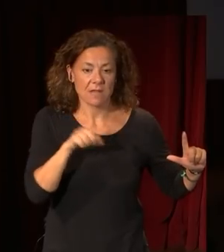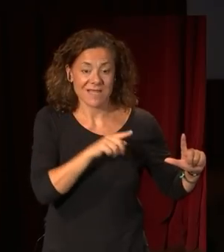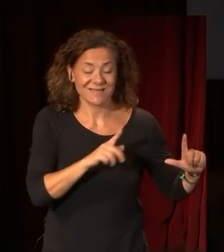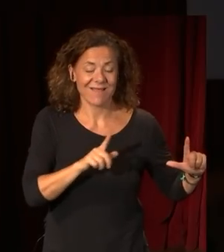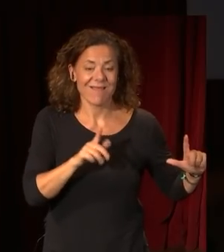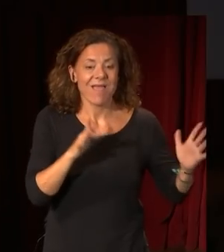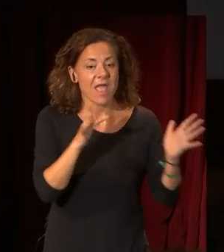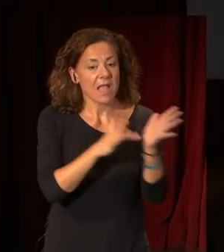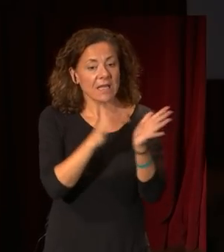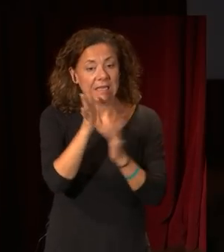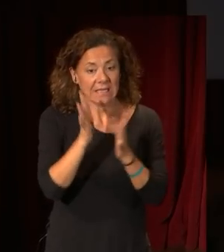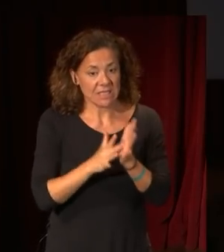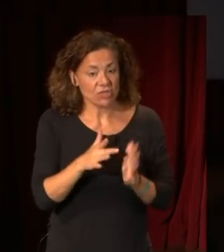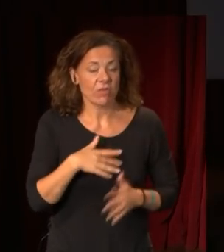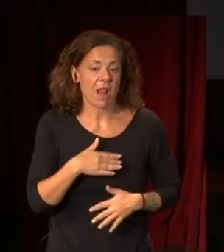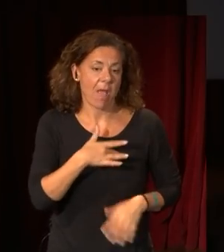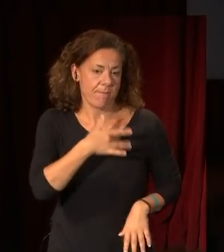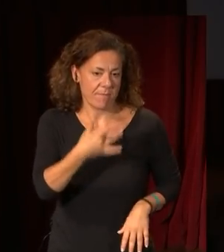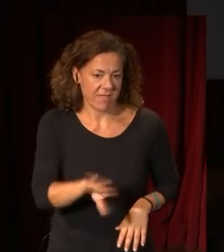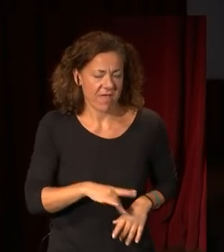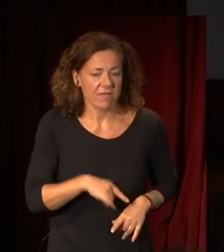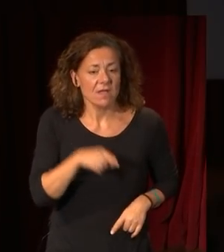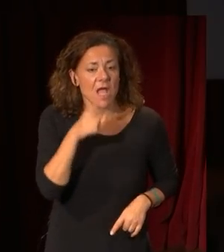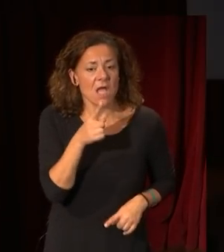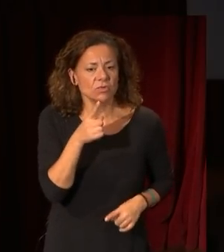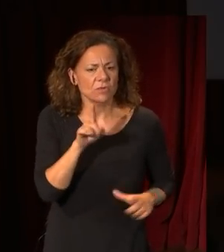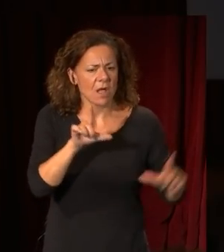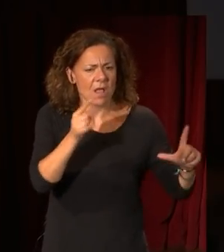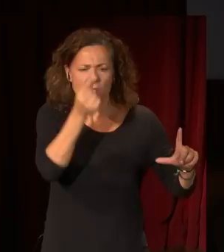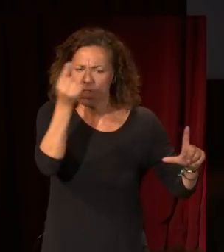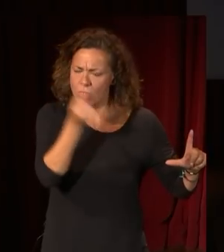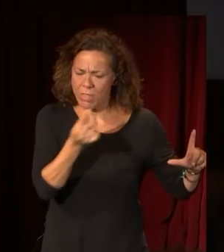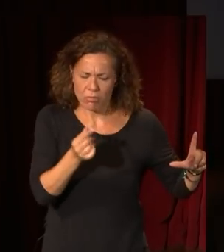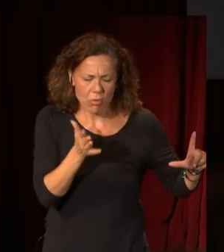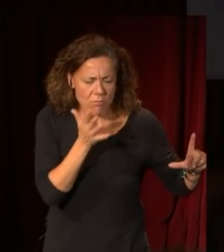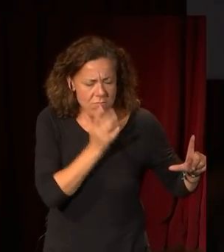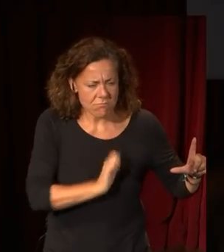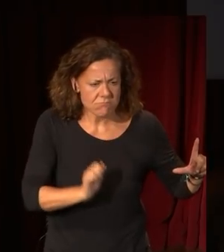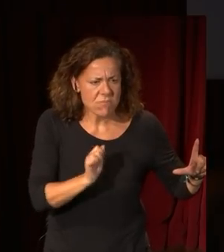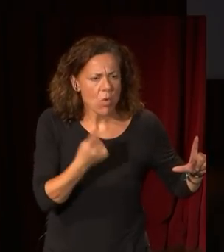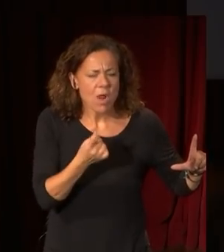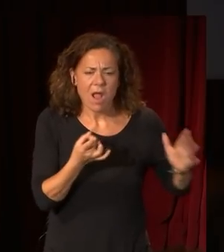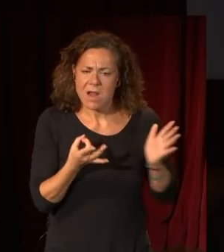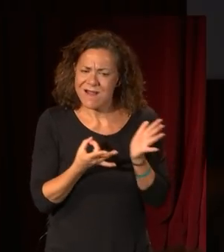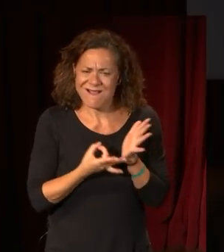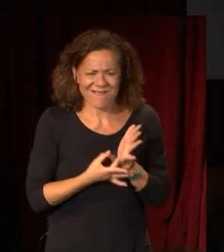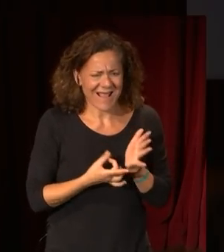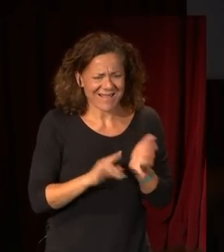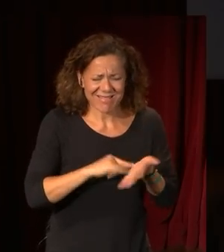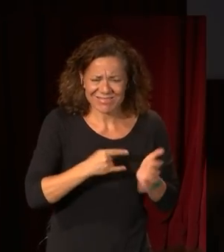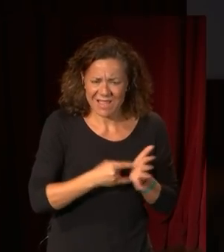cristo de la piedad es una obra de una magnífica factura de una de una calidad técnica